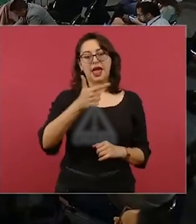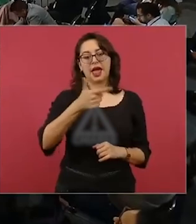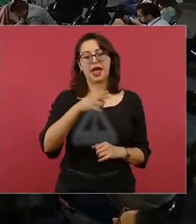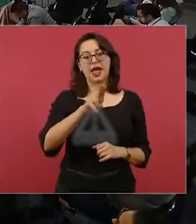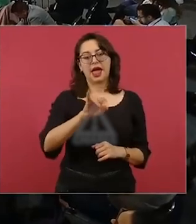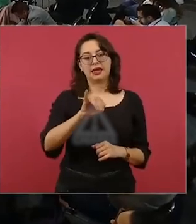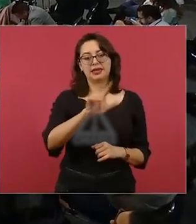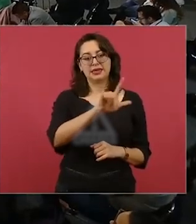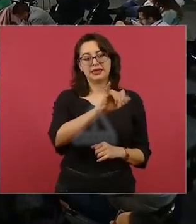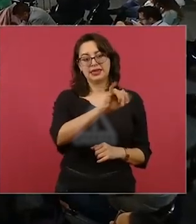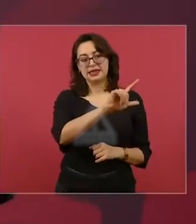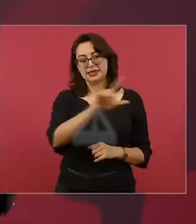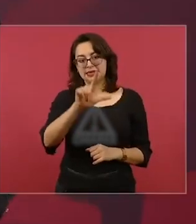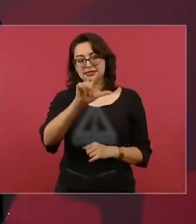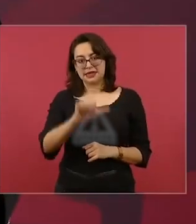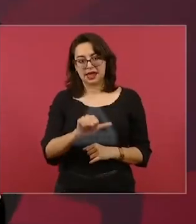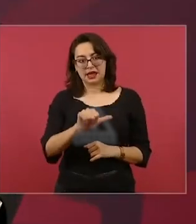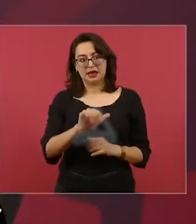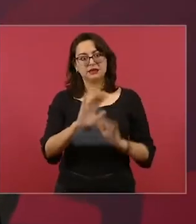no solo fue la presencia